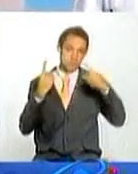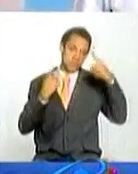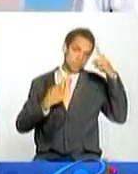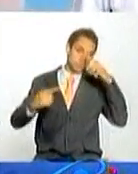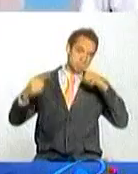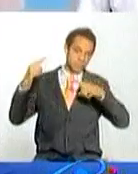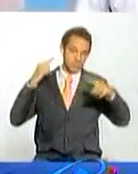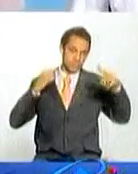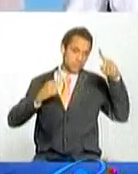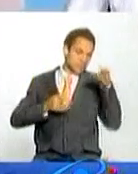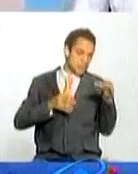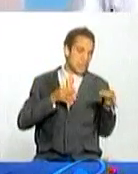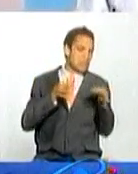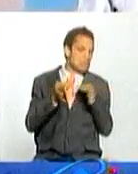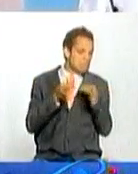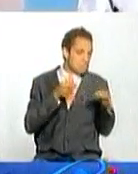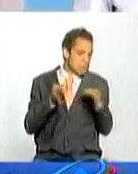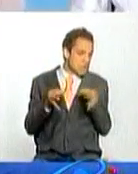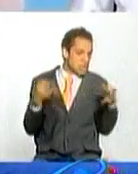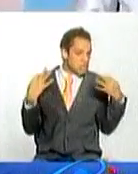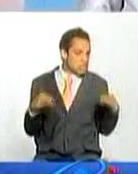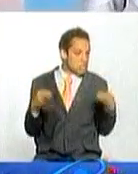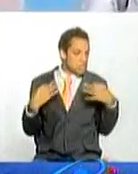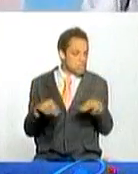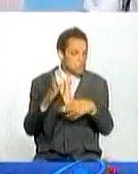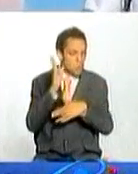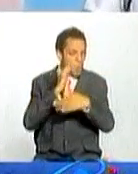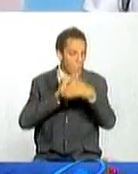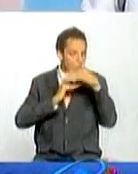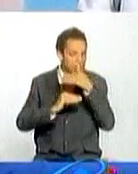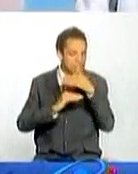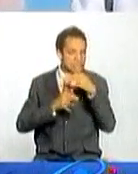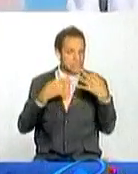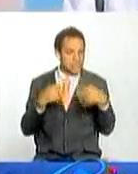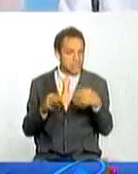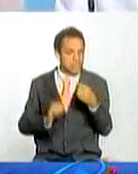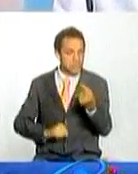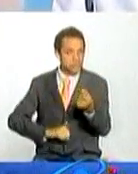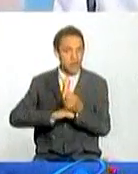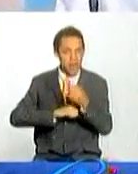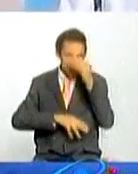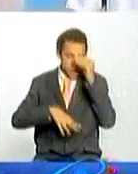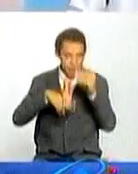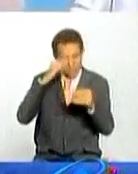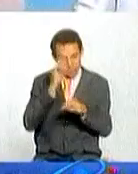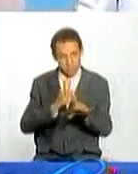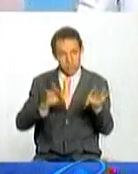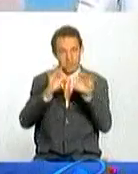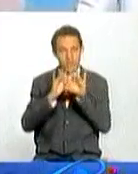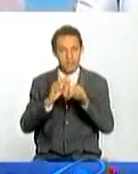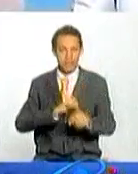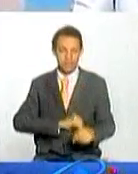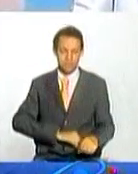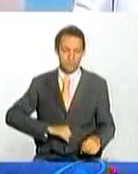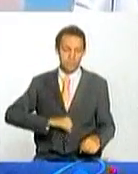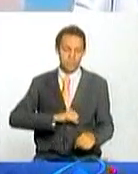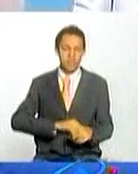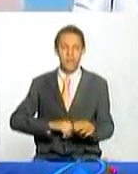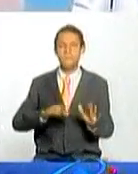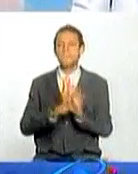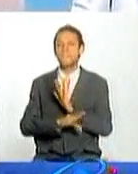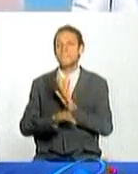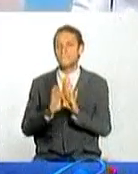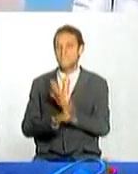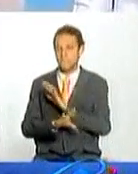digamos que de una manera vincularnos en un proceso social para que las personas puedan acceder a estas ecografías con costos muy bajos. Ahí nuestro